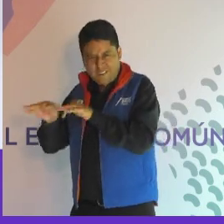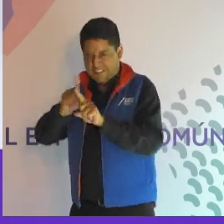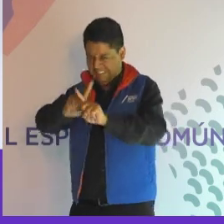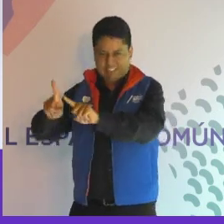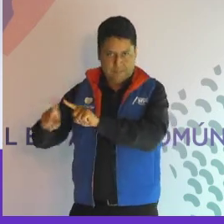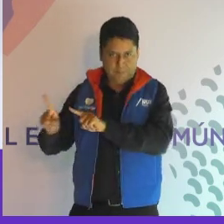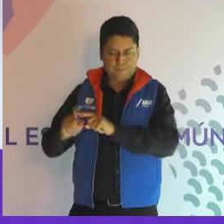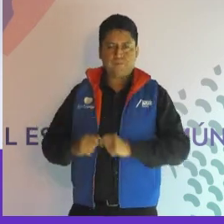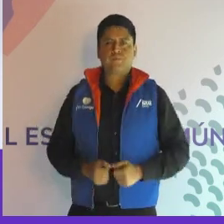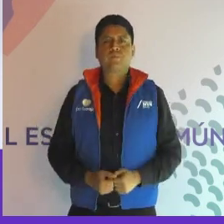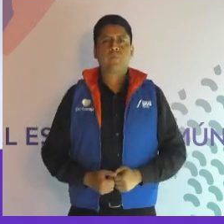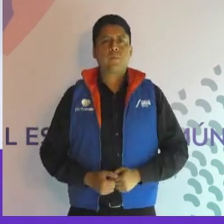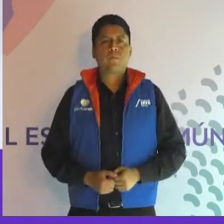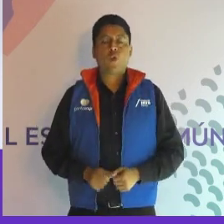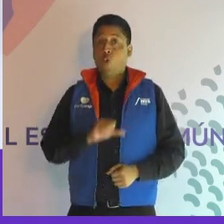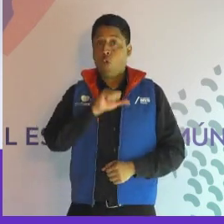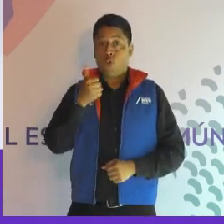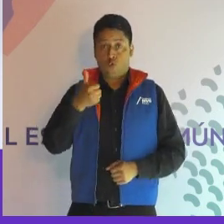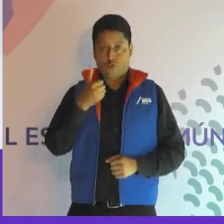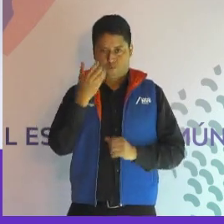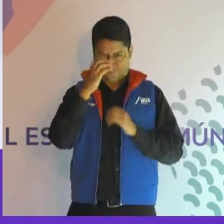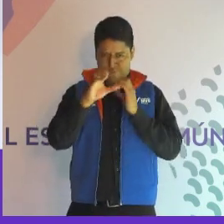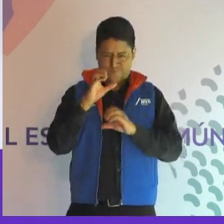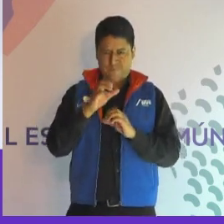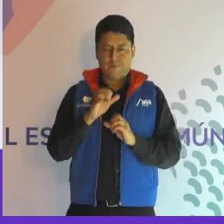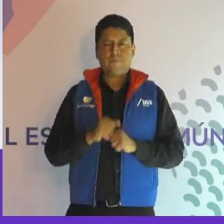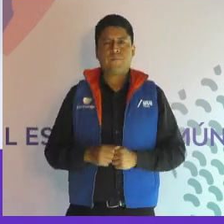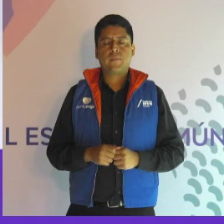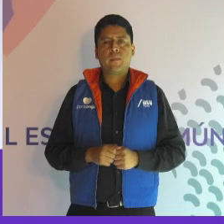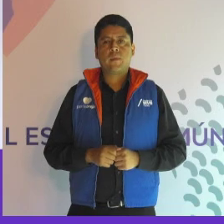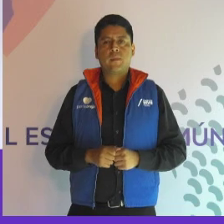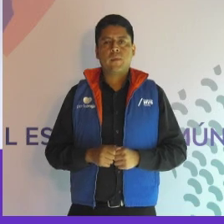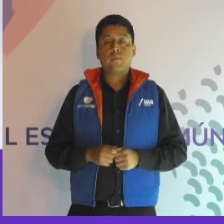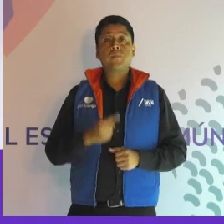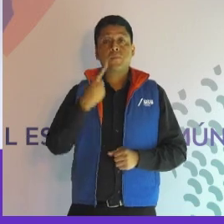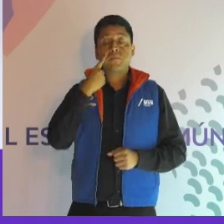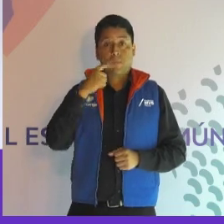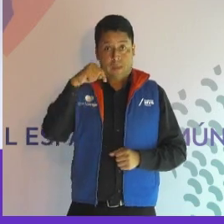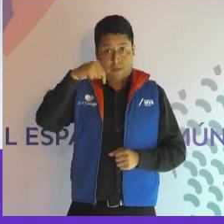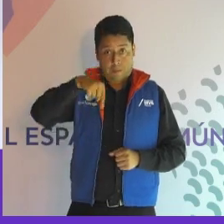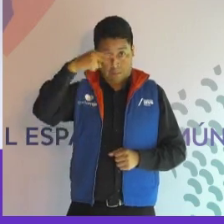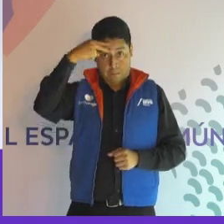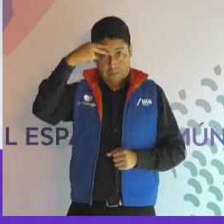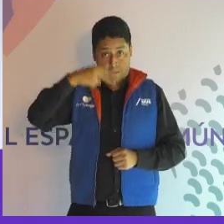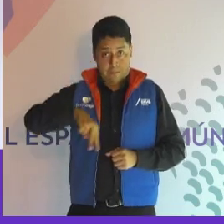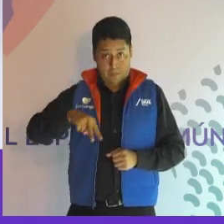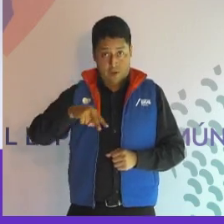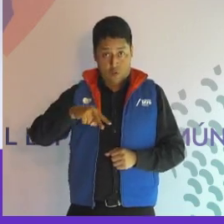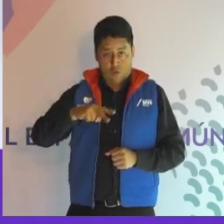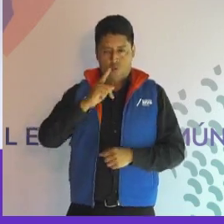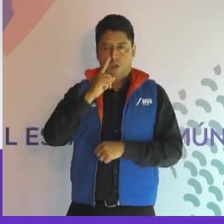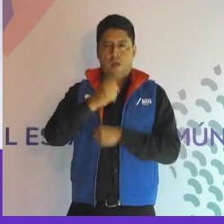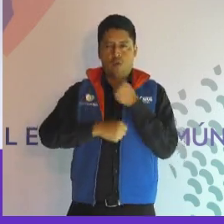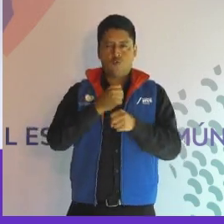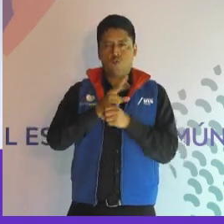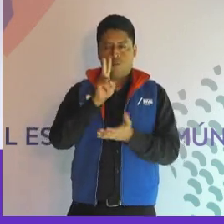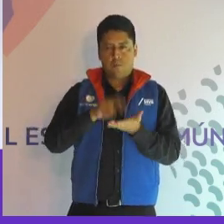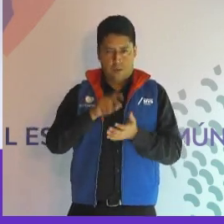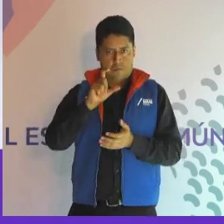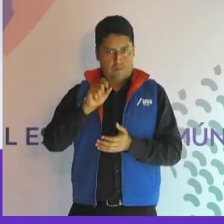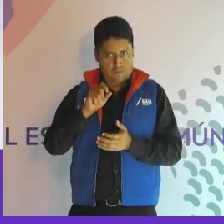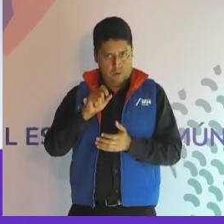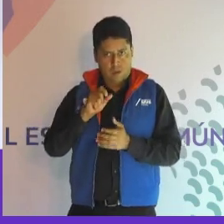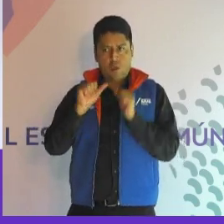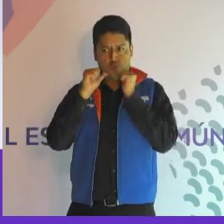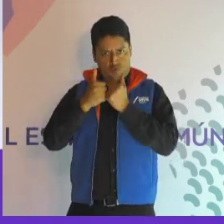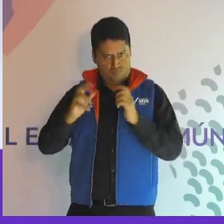civil organizada en el país es del 3% del PIB en México en el año 2020. Consuelo Castro,